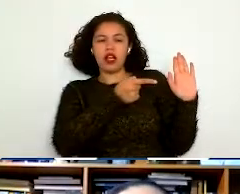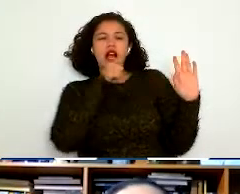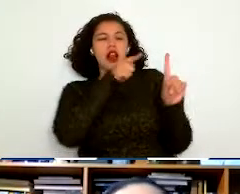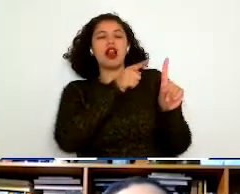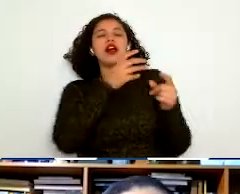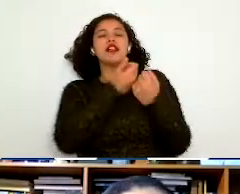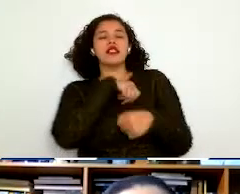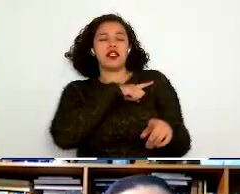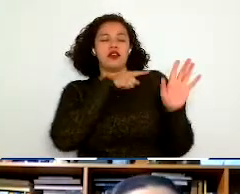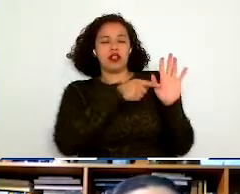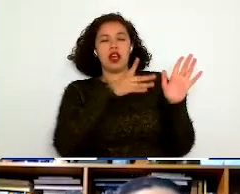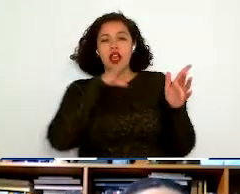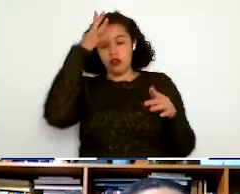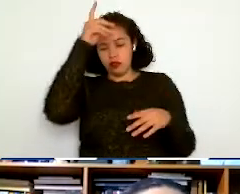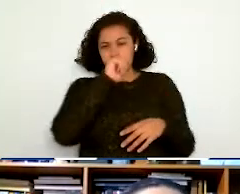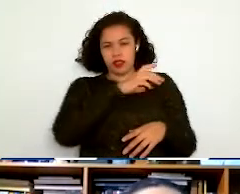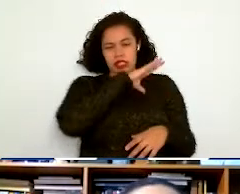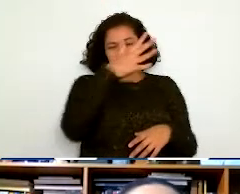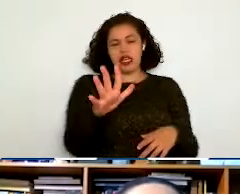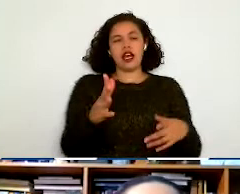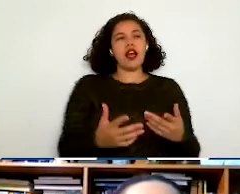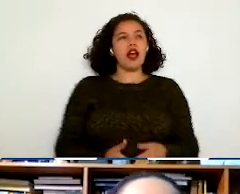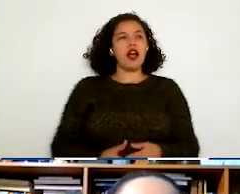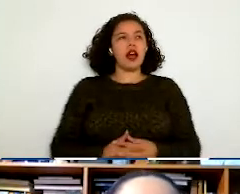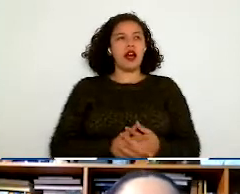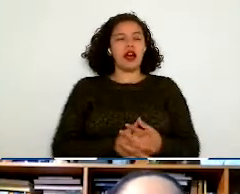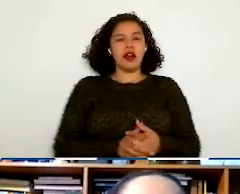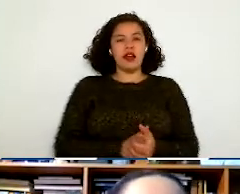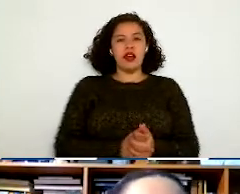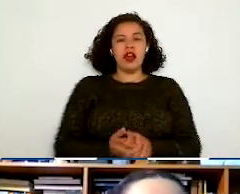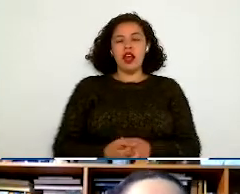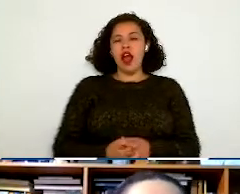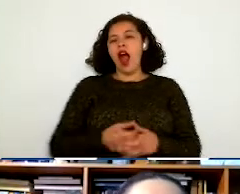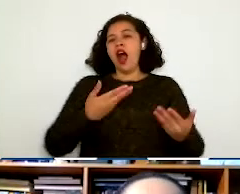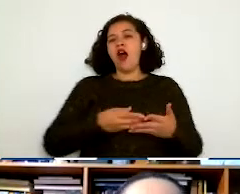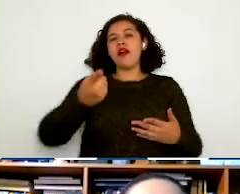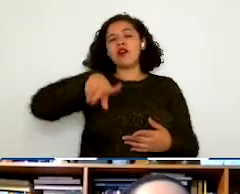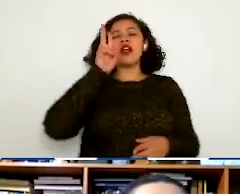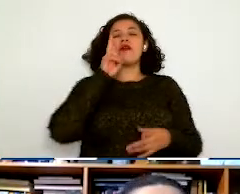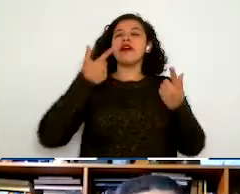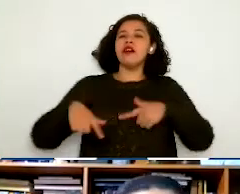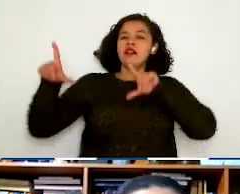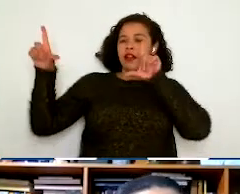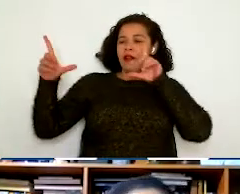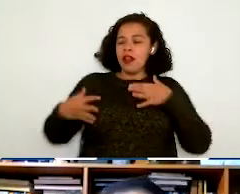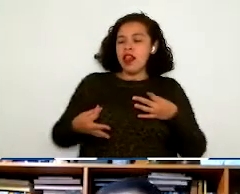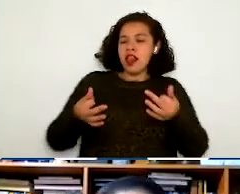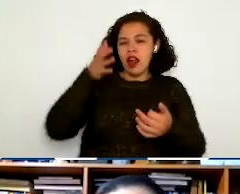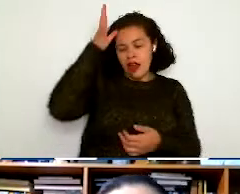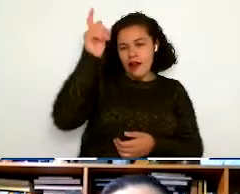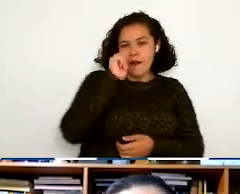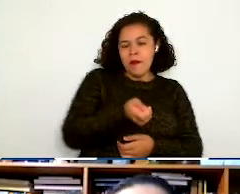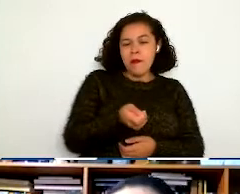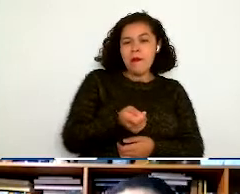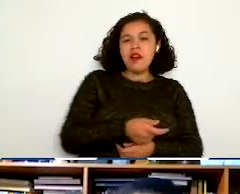definición muy global que da en ese sentido, es la que ustedes observan en la diapositiva. Define a la calidad, todavía no hablamos calidad